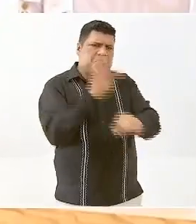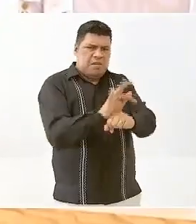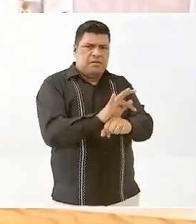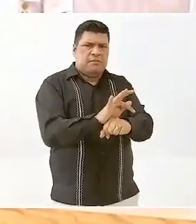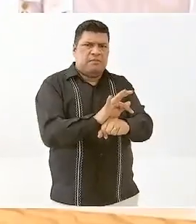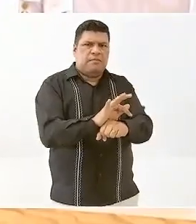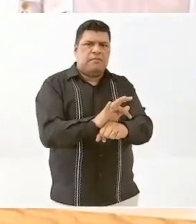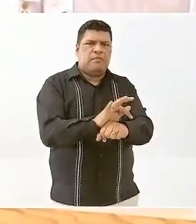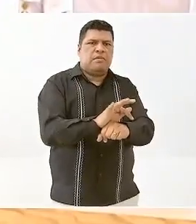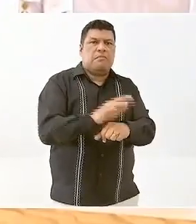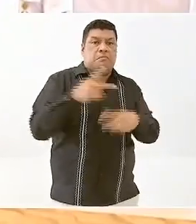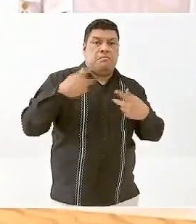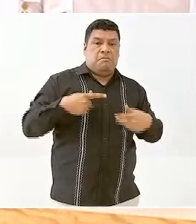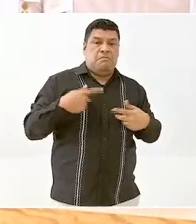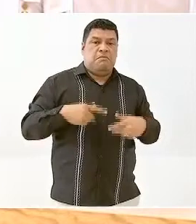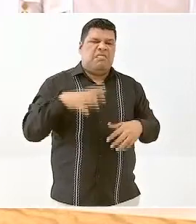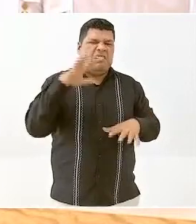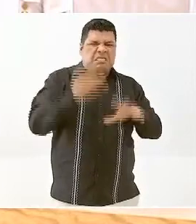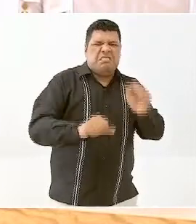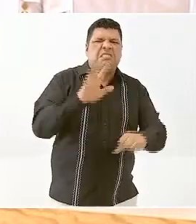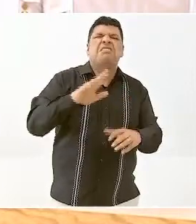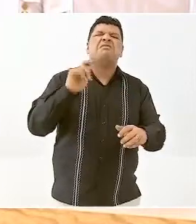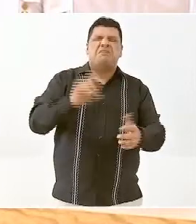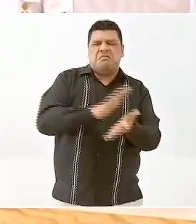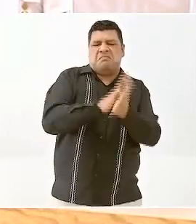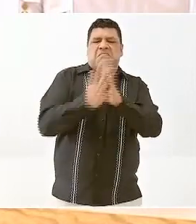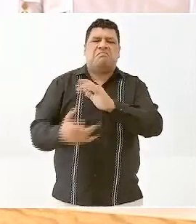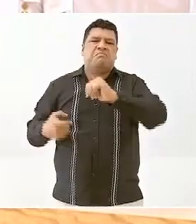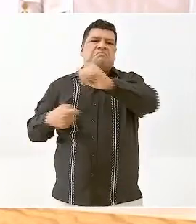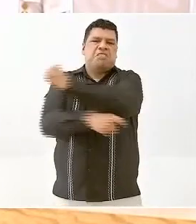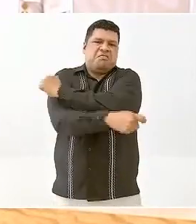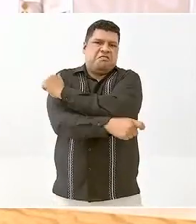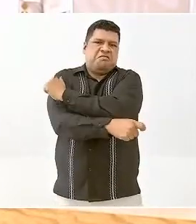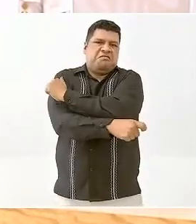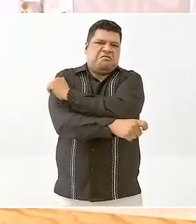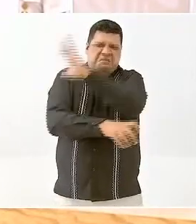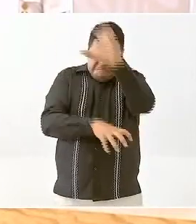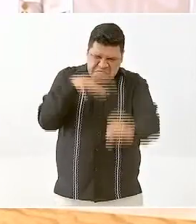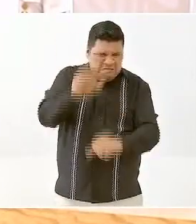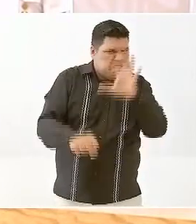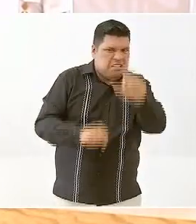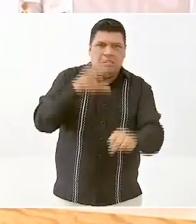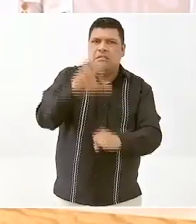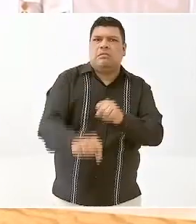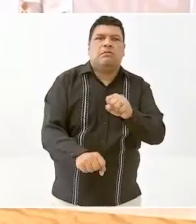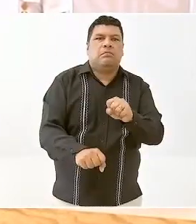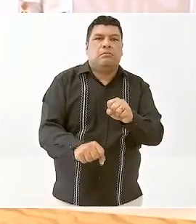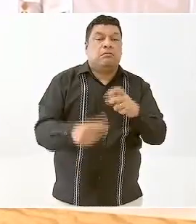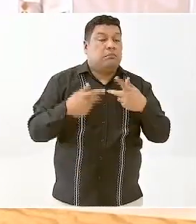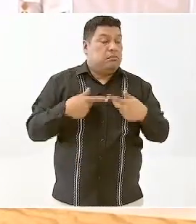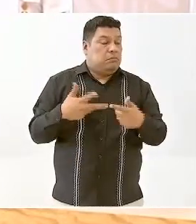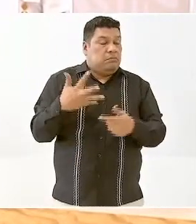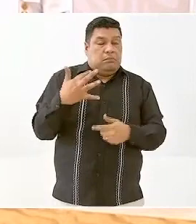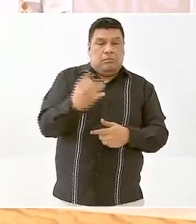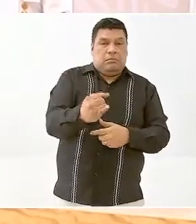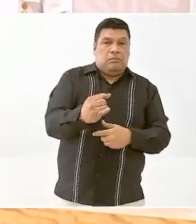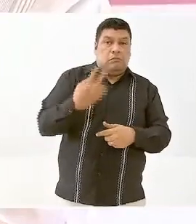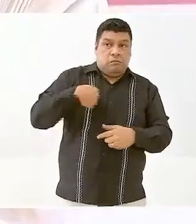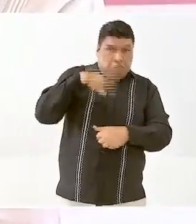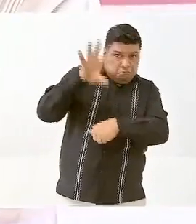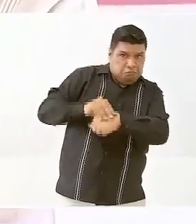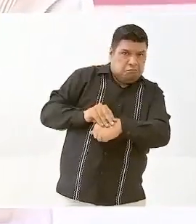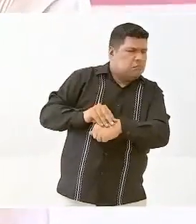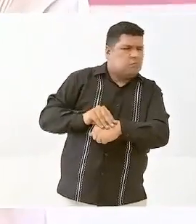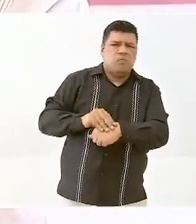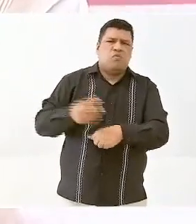es sinónimo de corrupción, es saqueo. Por eso